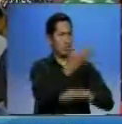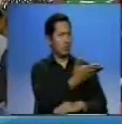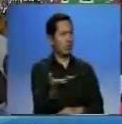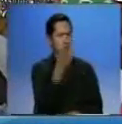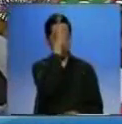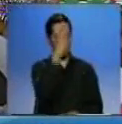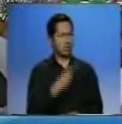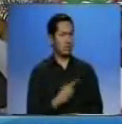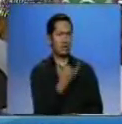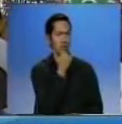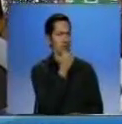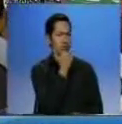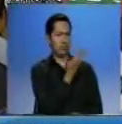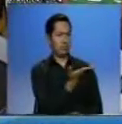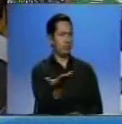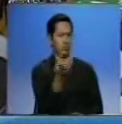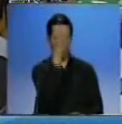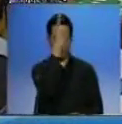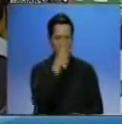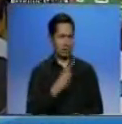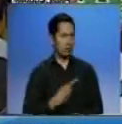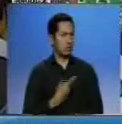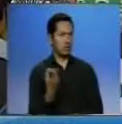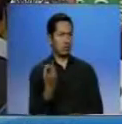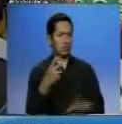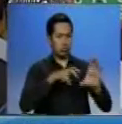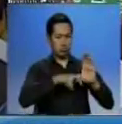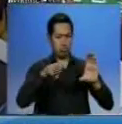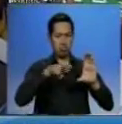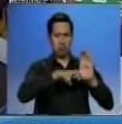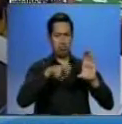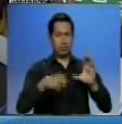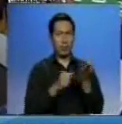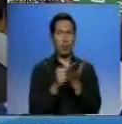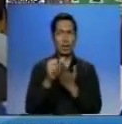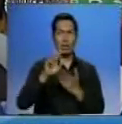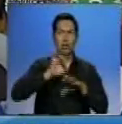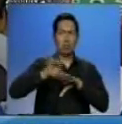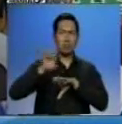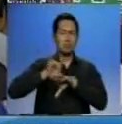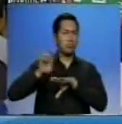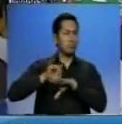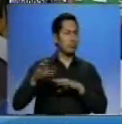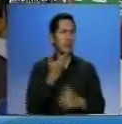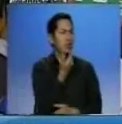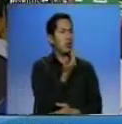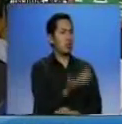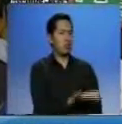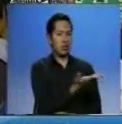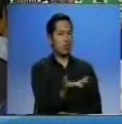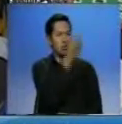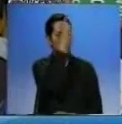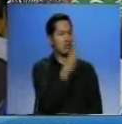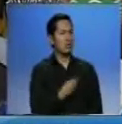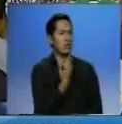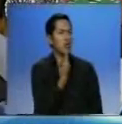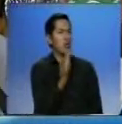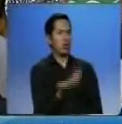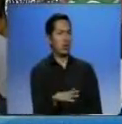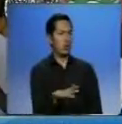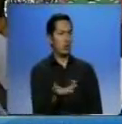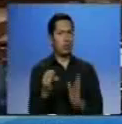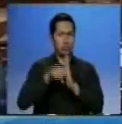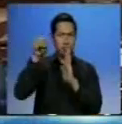las decisiones o las resoluciones de cesar en las funciones a los ministros de la Corte Suprema como a los jueces del